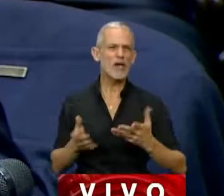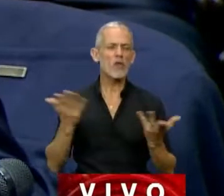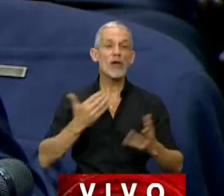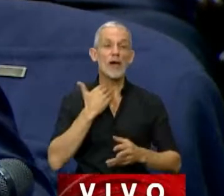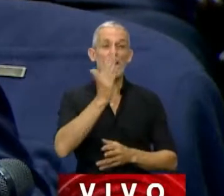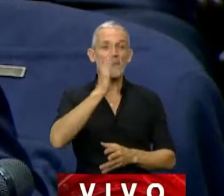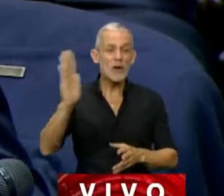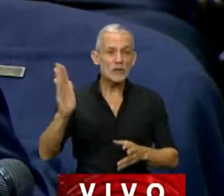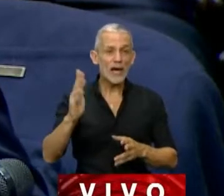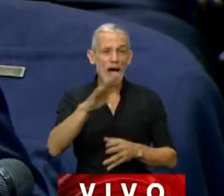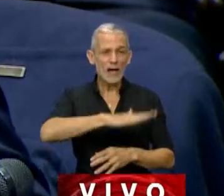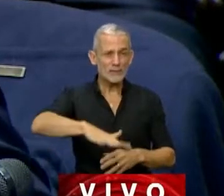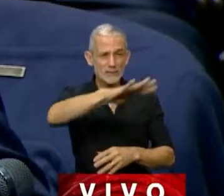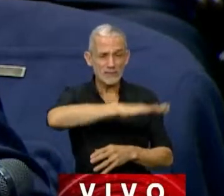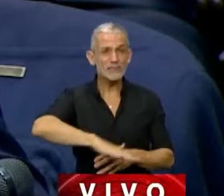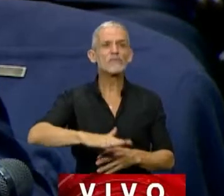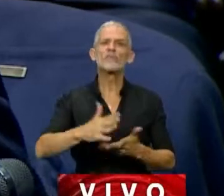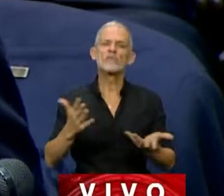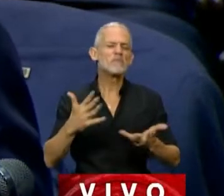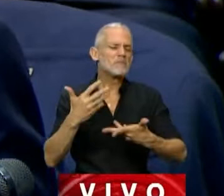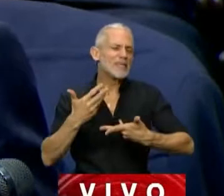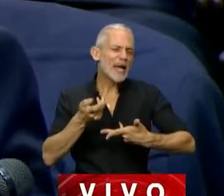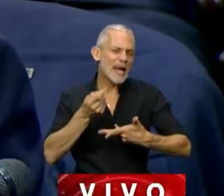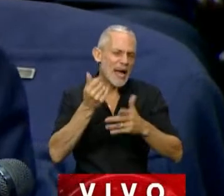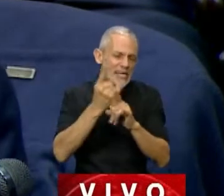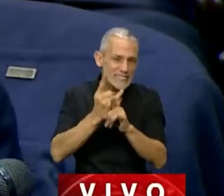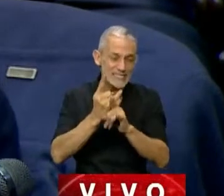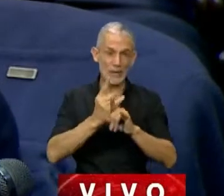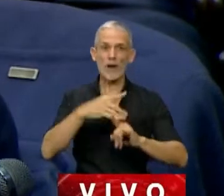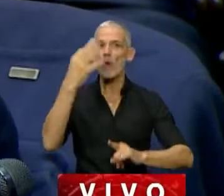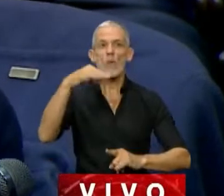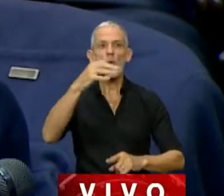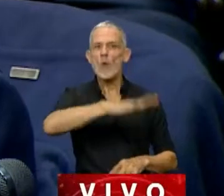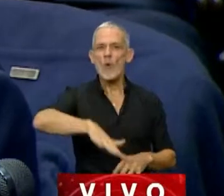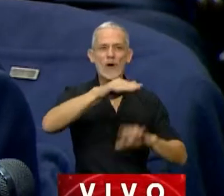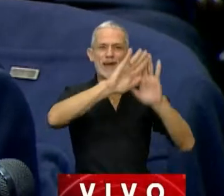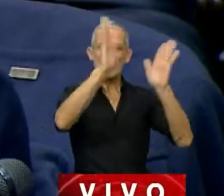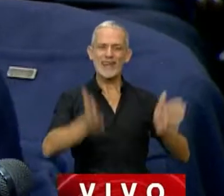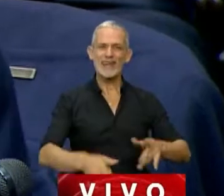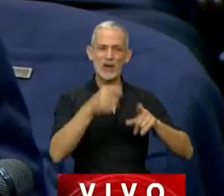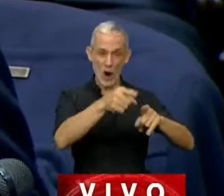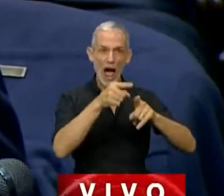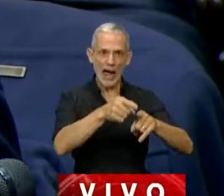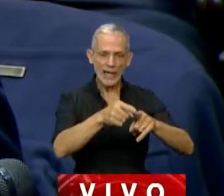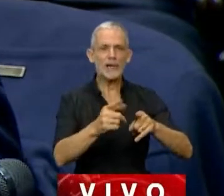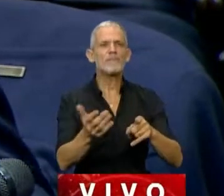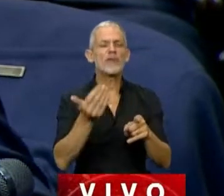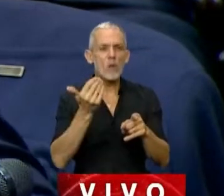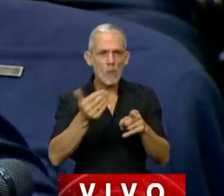las bibliotecas populares generalmente son el único espacio en el que